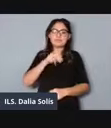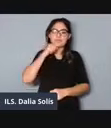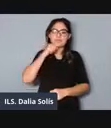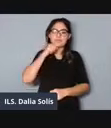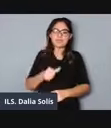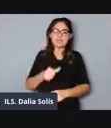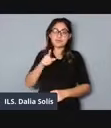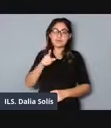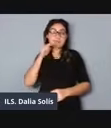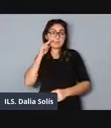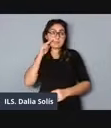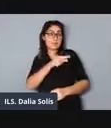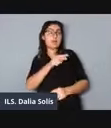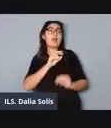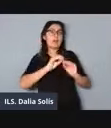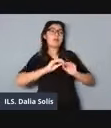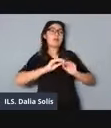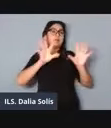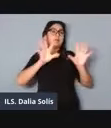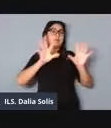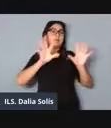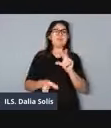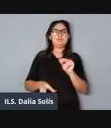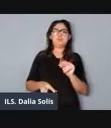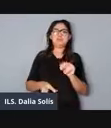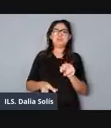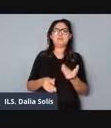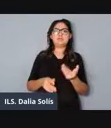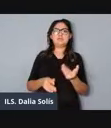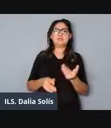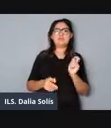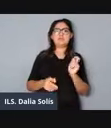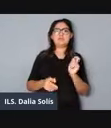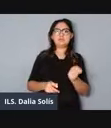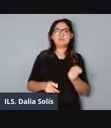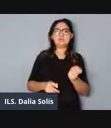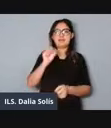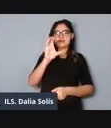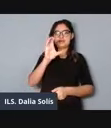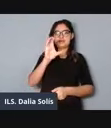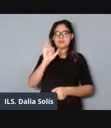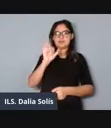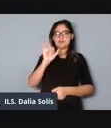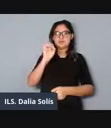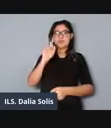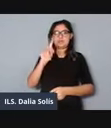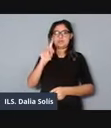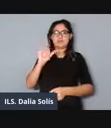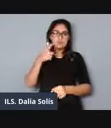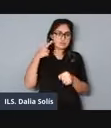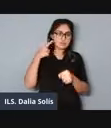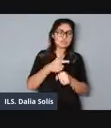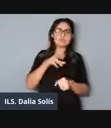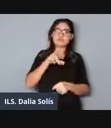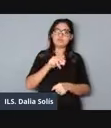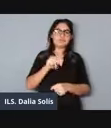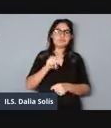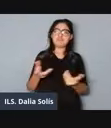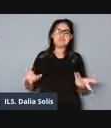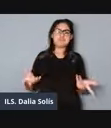sociopatía también no se puede ver, igual que no se ve la sobredotación, igual que no se ve la,